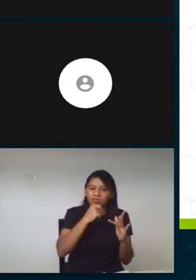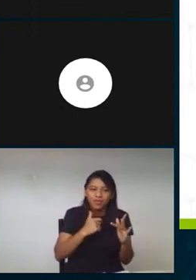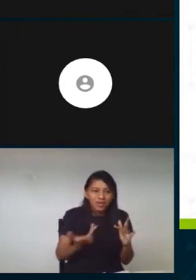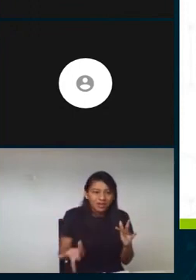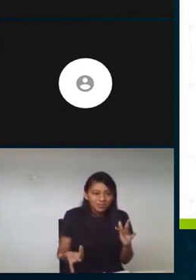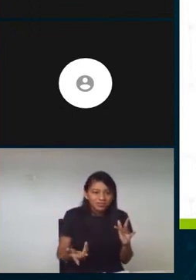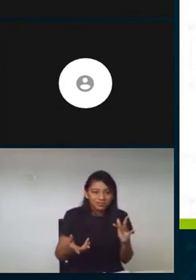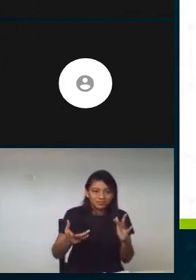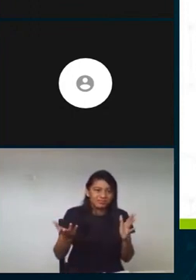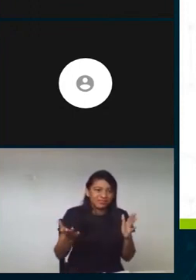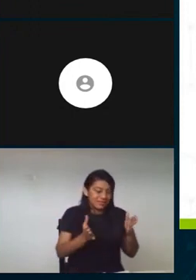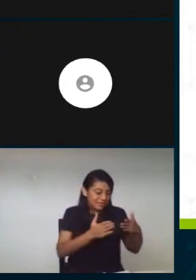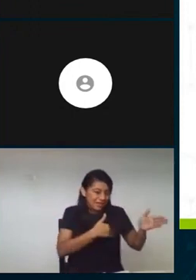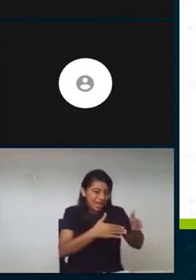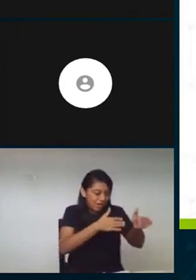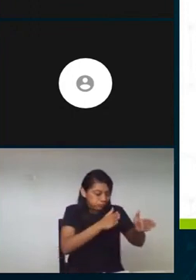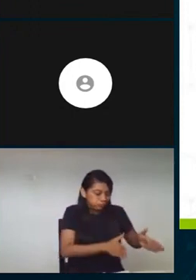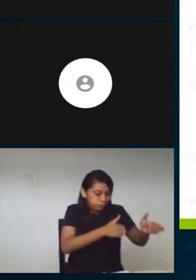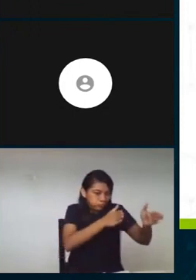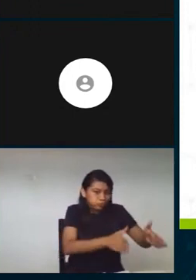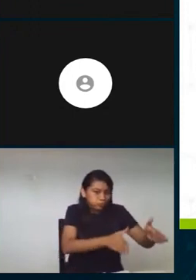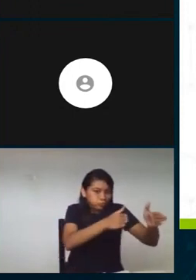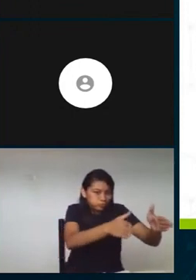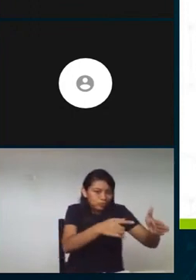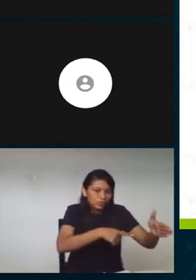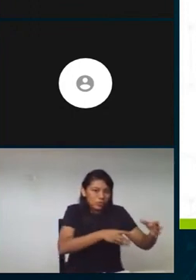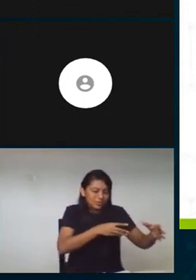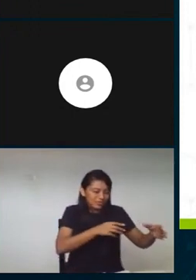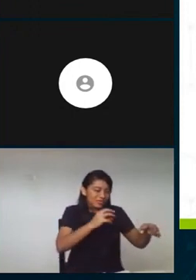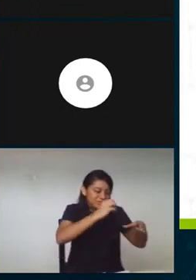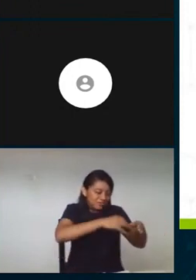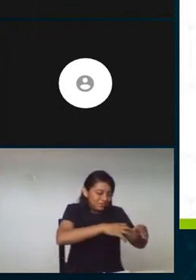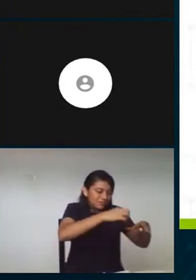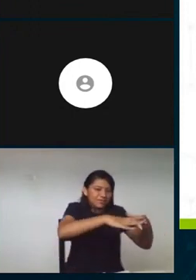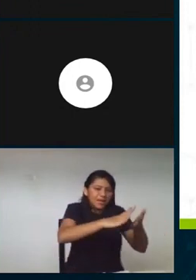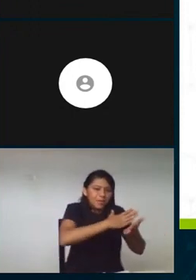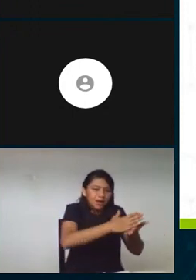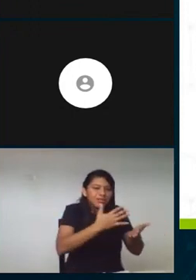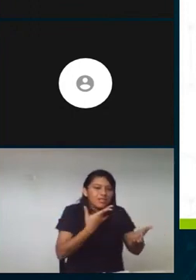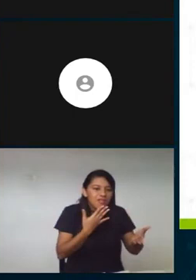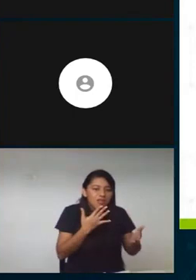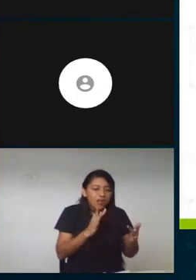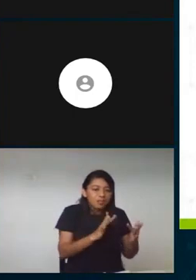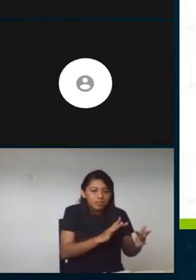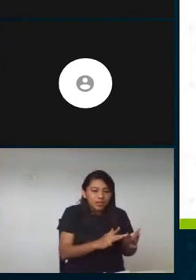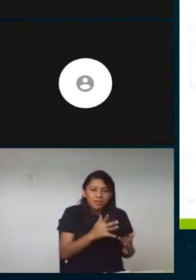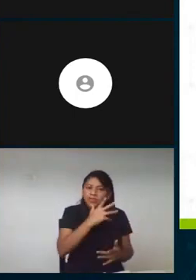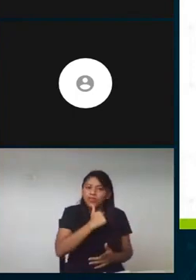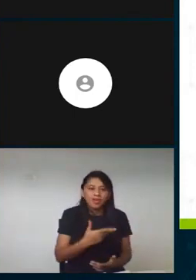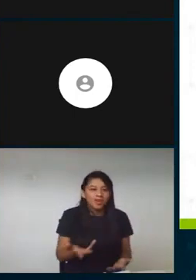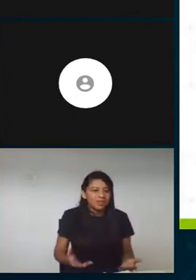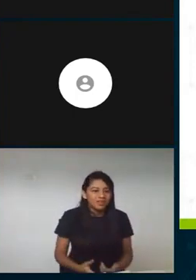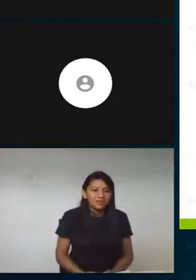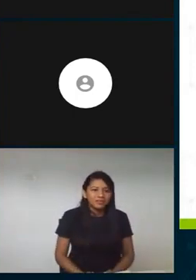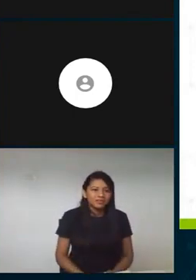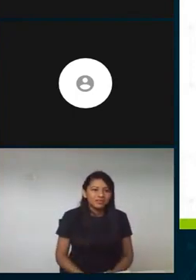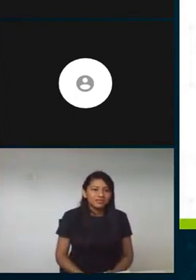medición, pues en los edificios residenciales, como lo informé, no se cuenta con ese reglamento, con ese